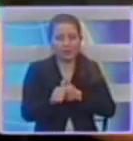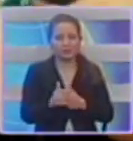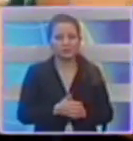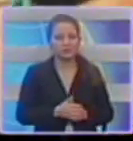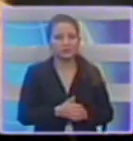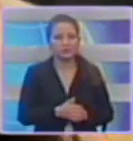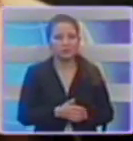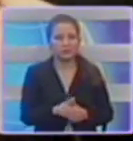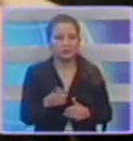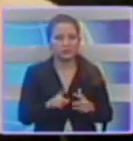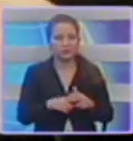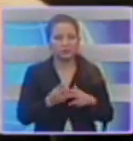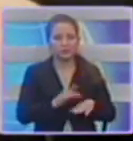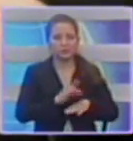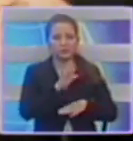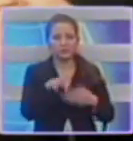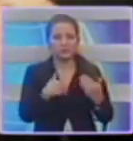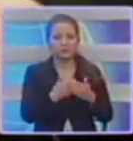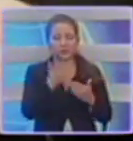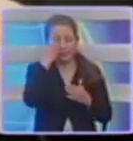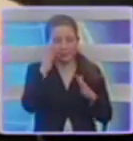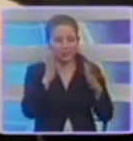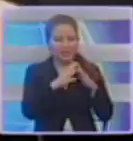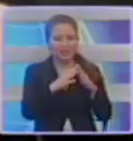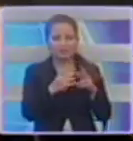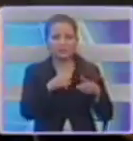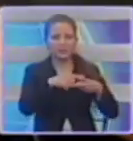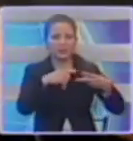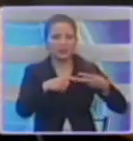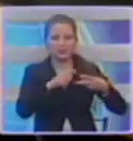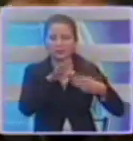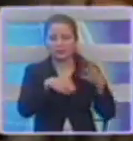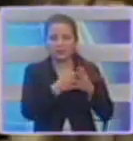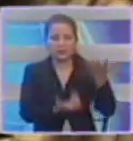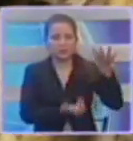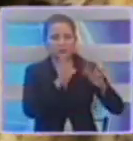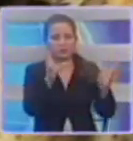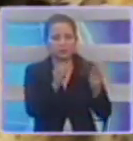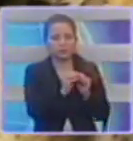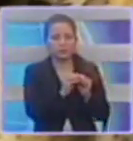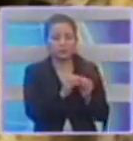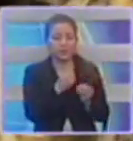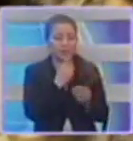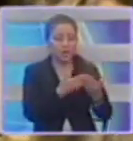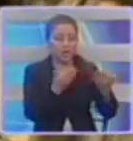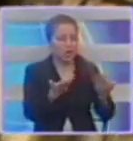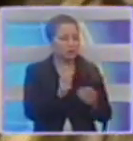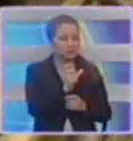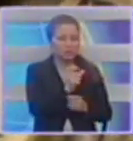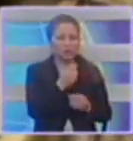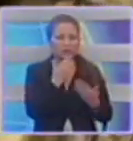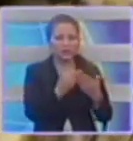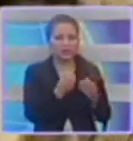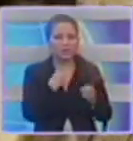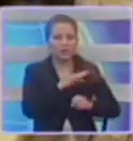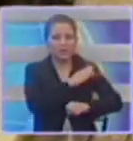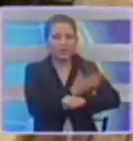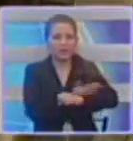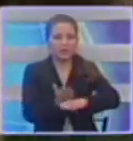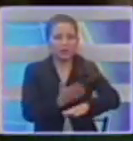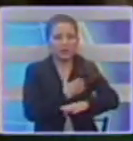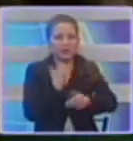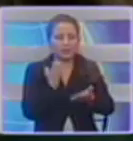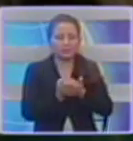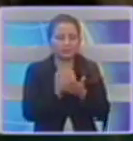Y ahí ya deja esto, como es casa de mixta, se ha prendido todo. Los pocos electrodomésticos y enseres que con esfuerzo habían